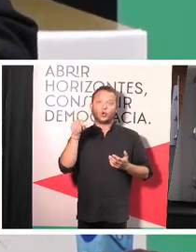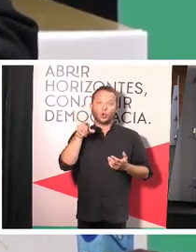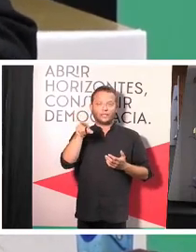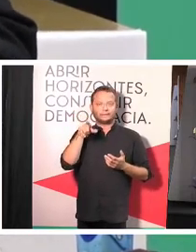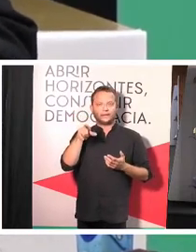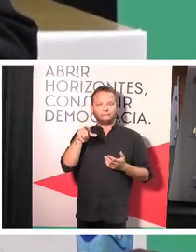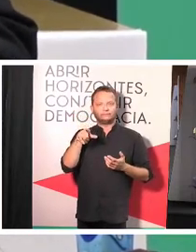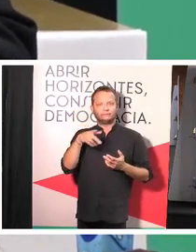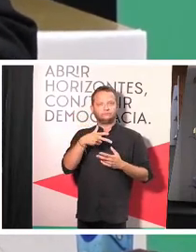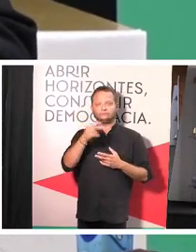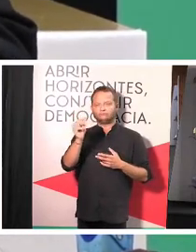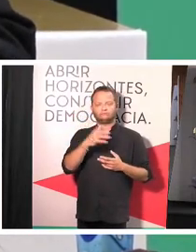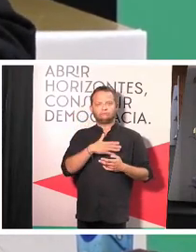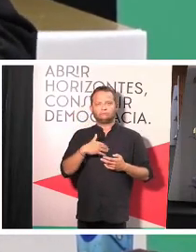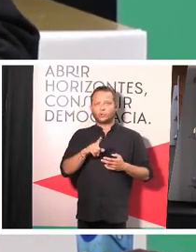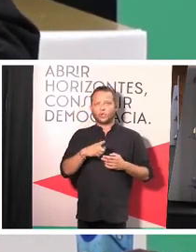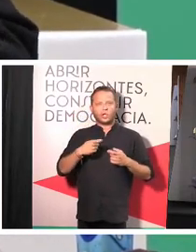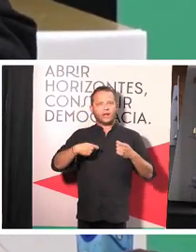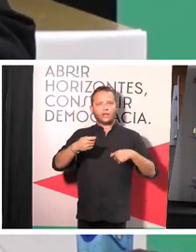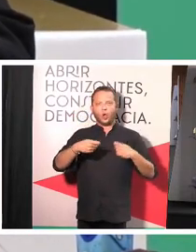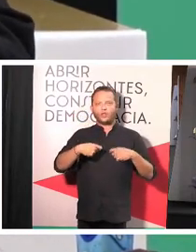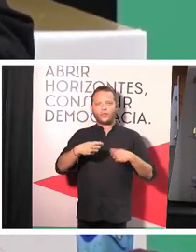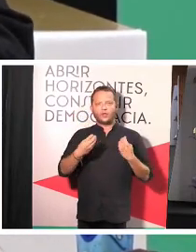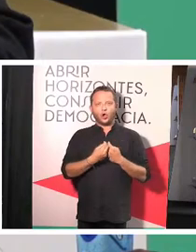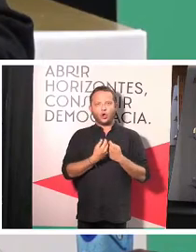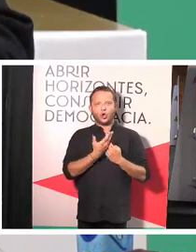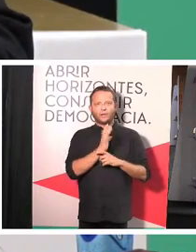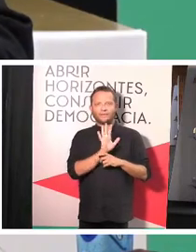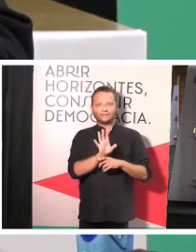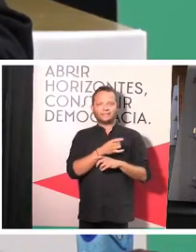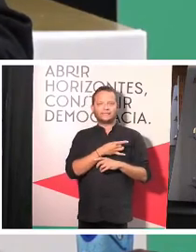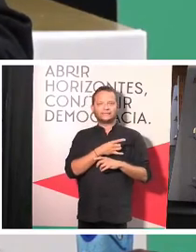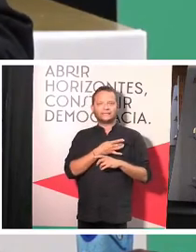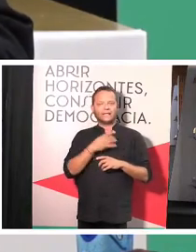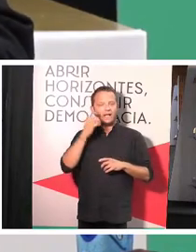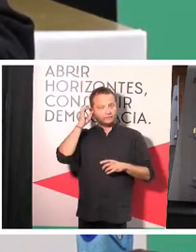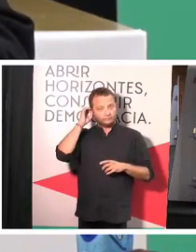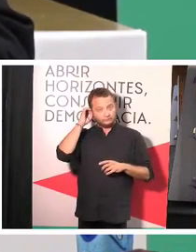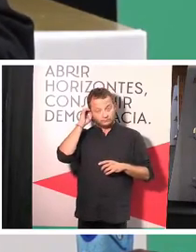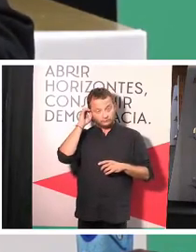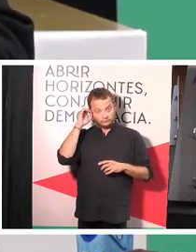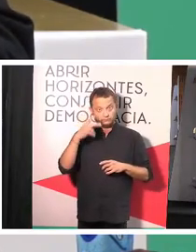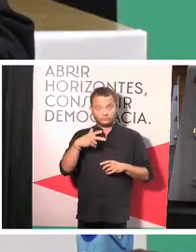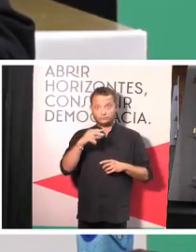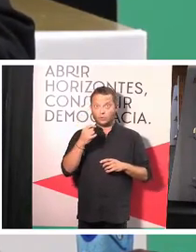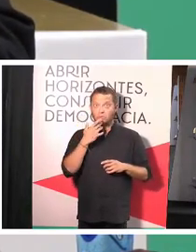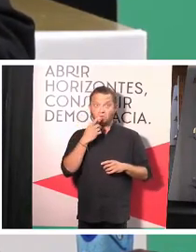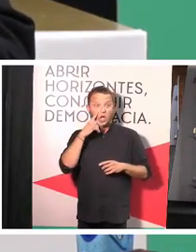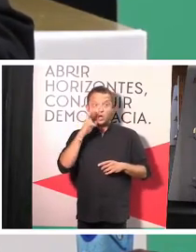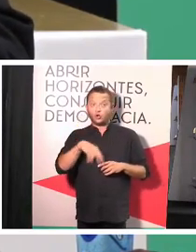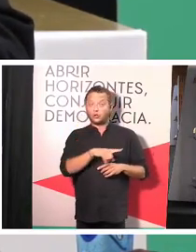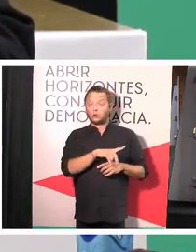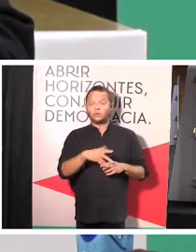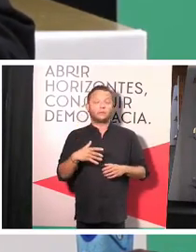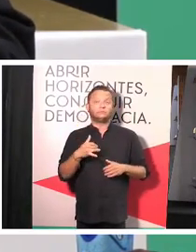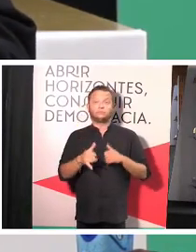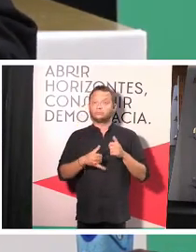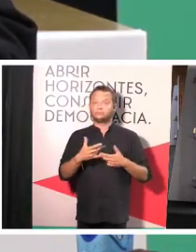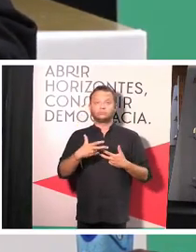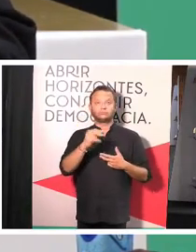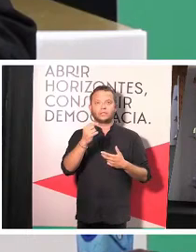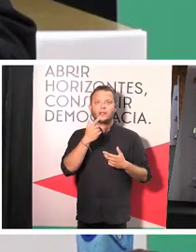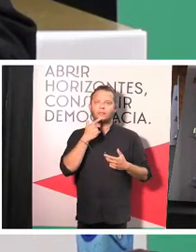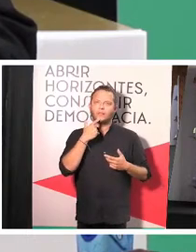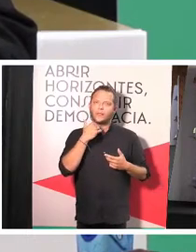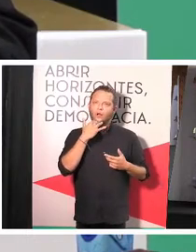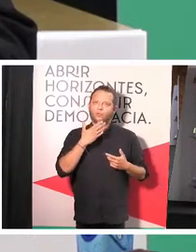tener una negociación con los representantes sindicales a los cuales no reconoce, y dice algo